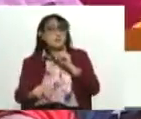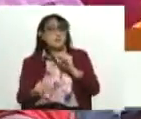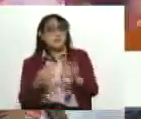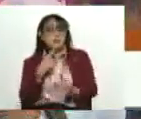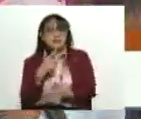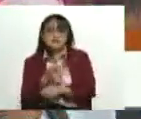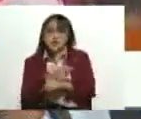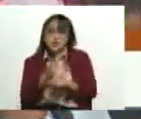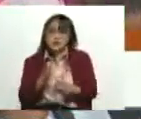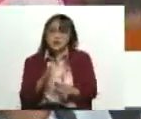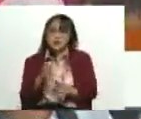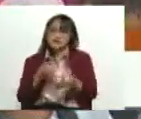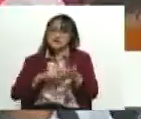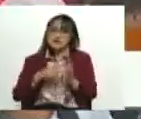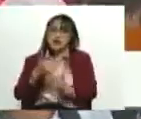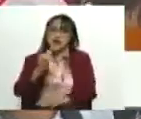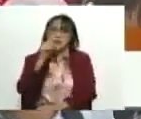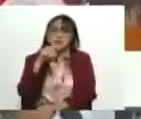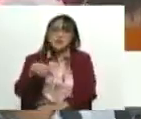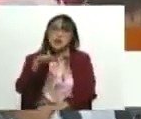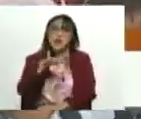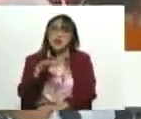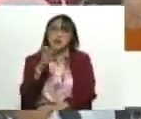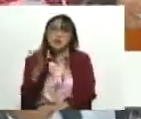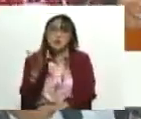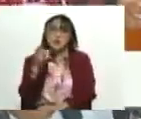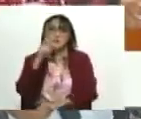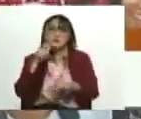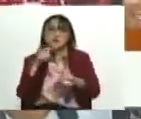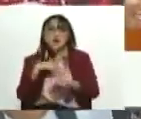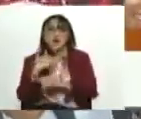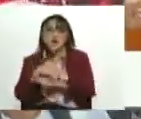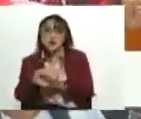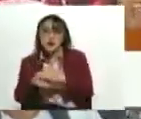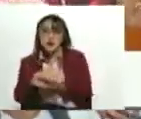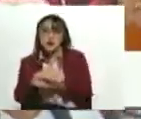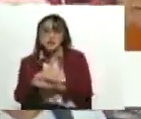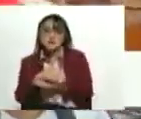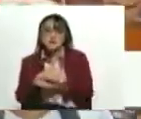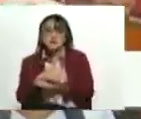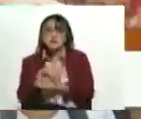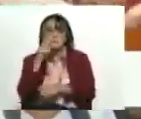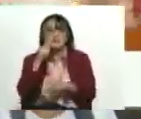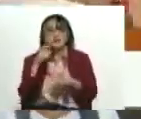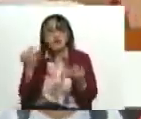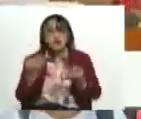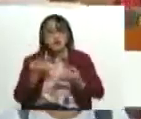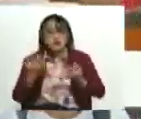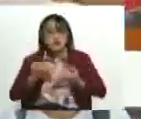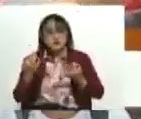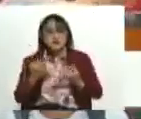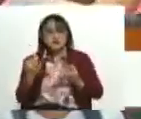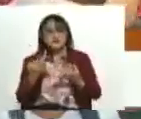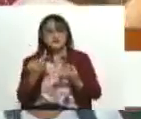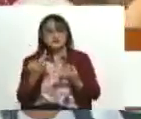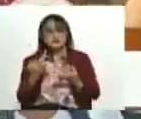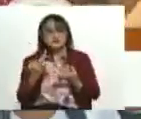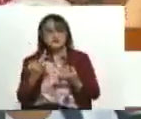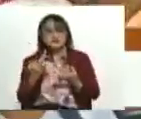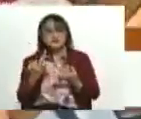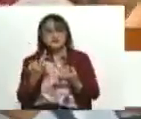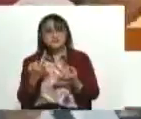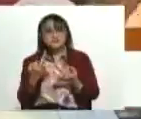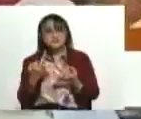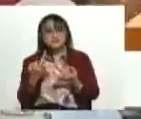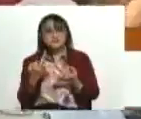gobernador, esto es pueblo. Esto es gente de la calle. Esto es gente de verdad. De verdad, de